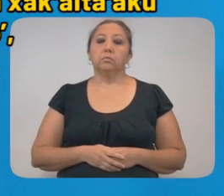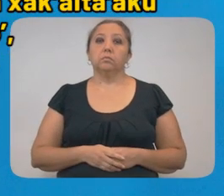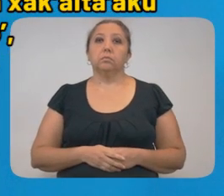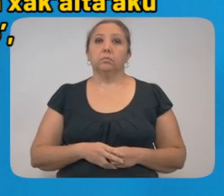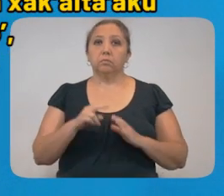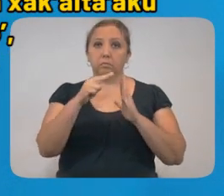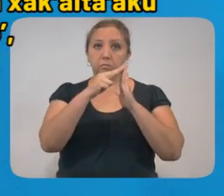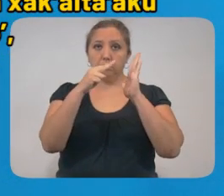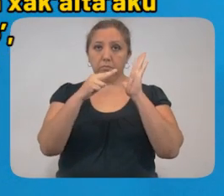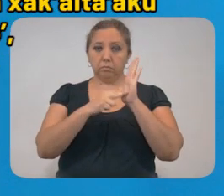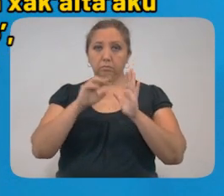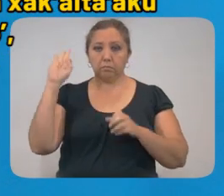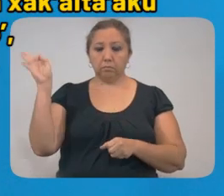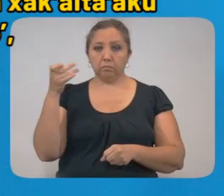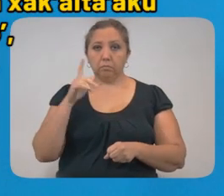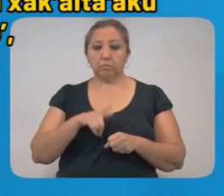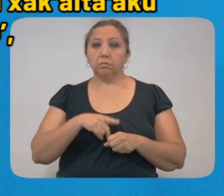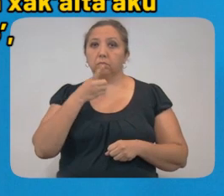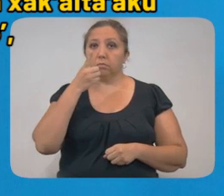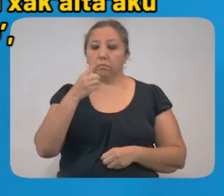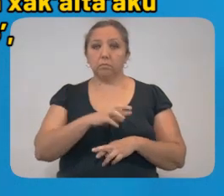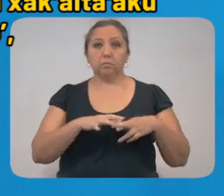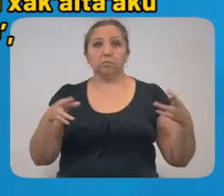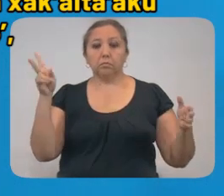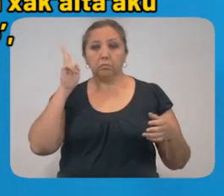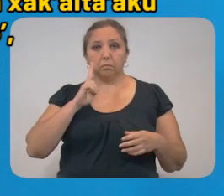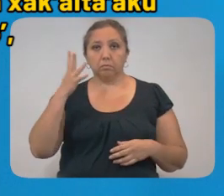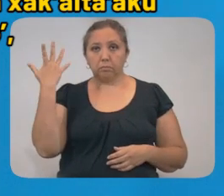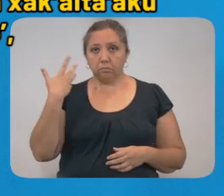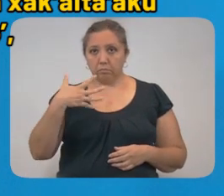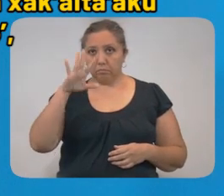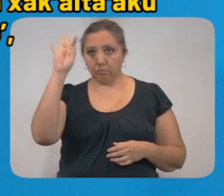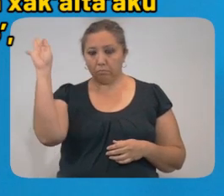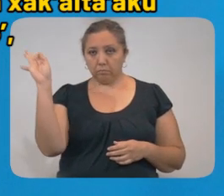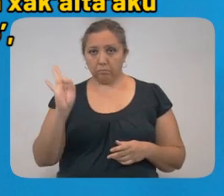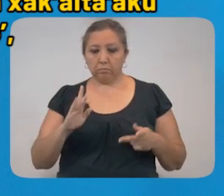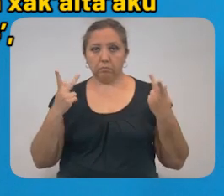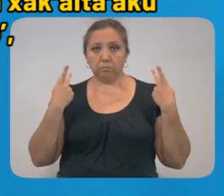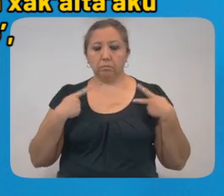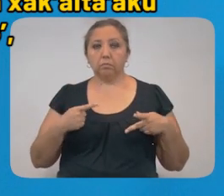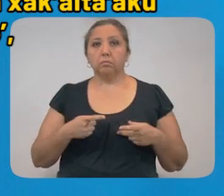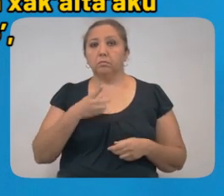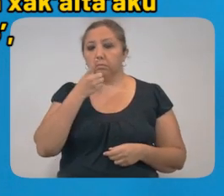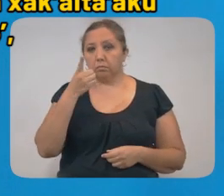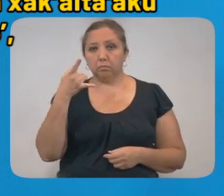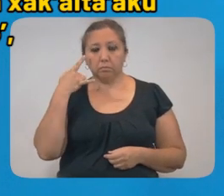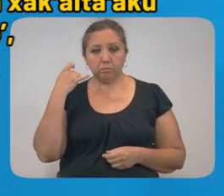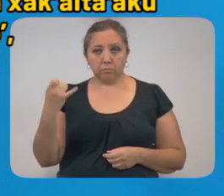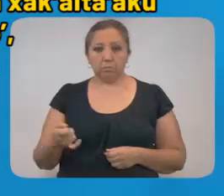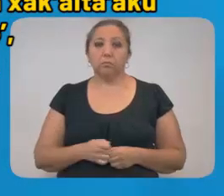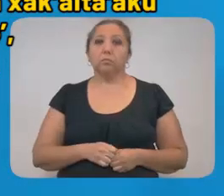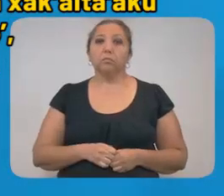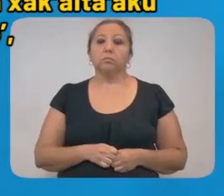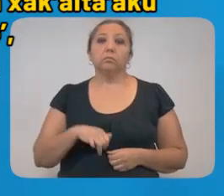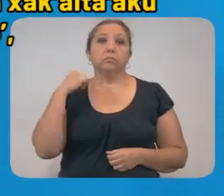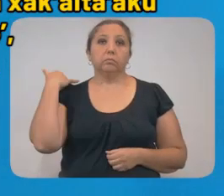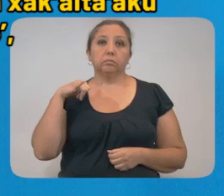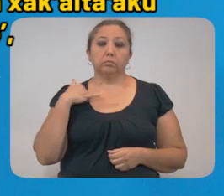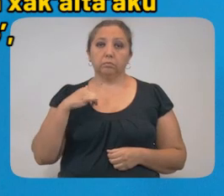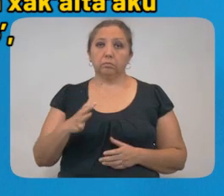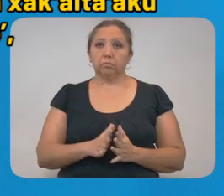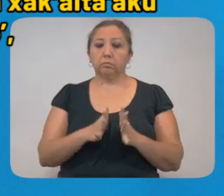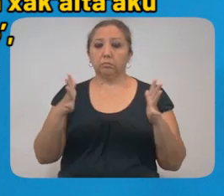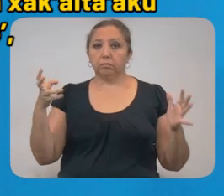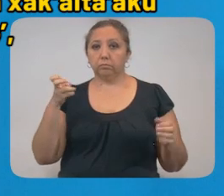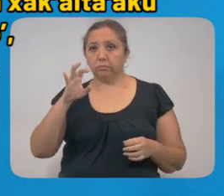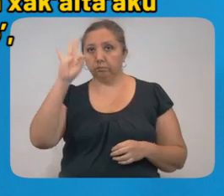La norma de la Federación marca que se deben realizar pruebas al 10% de los pacientes sintomáticos sospechosos y en Yucatán hemos